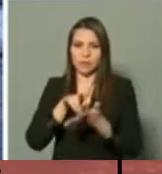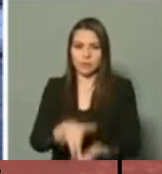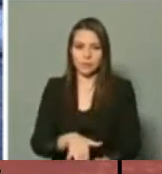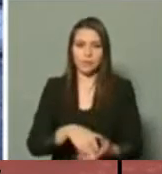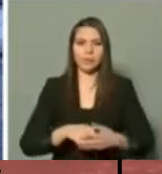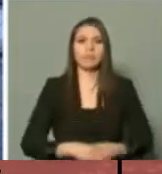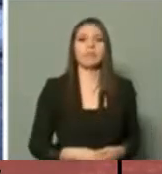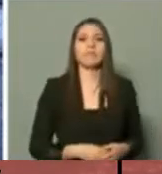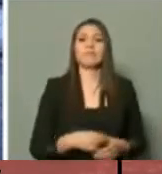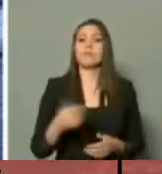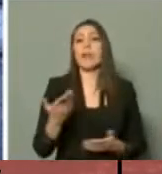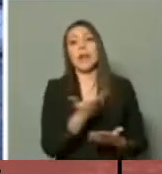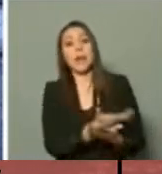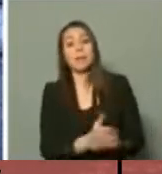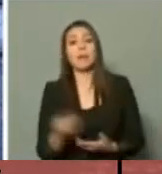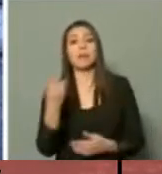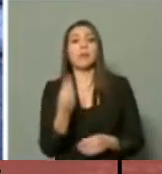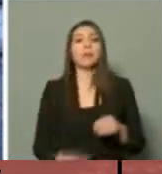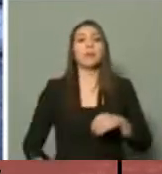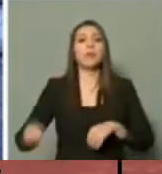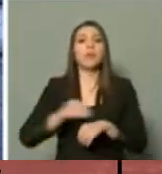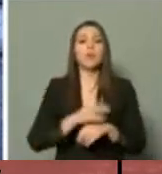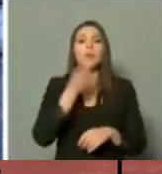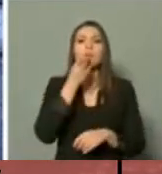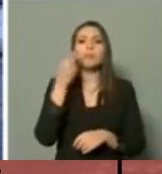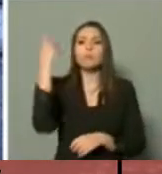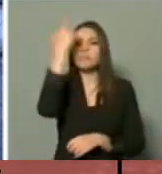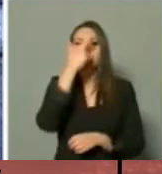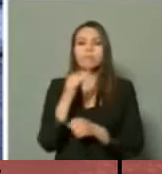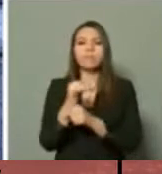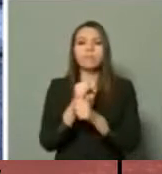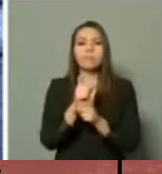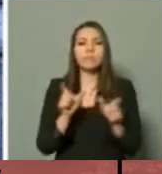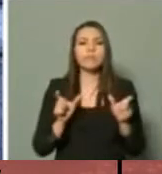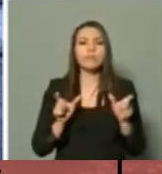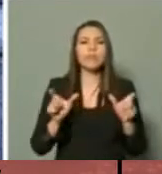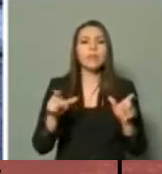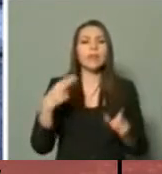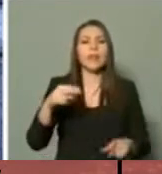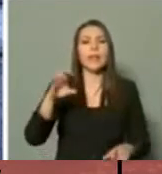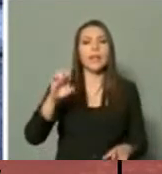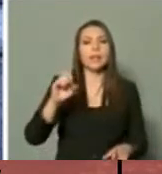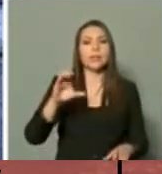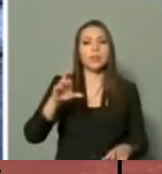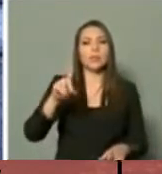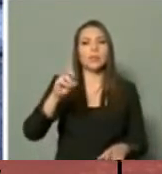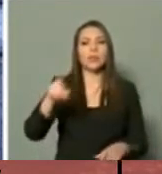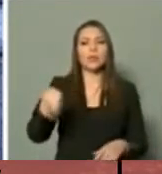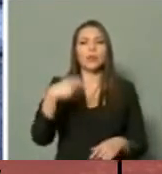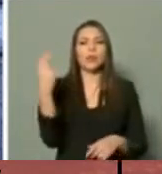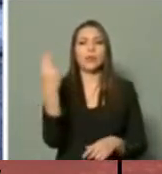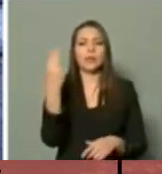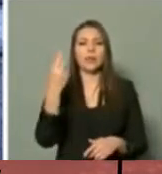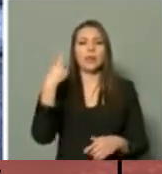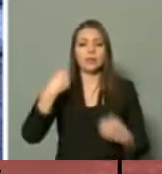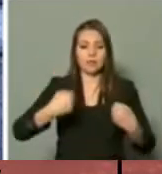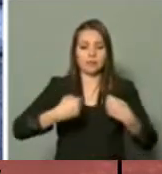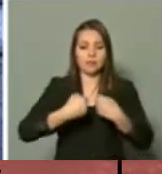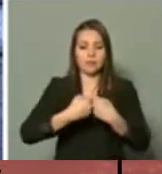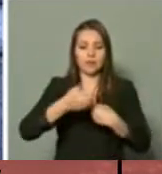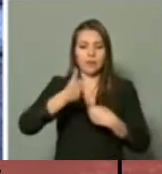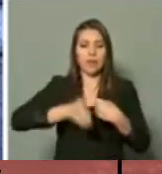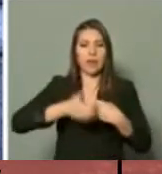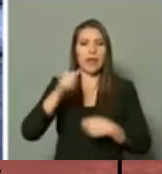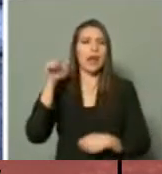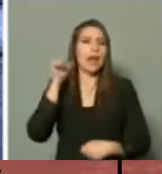necesitamos poner un operativo escudo. Este operativo escudo tiene que estar en la parte limítrofe de Azcapotzalco, la parte que tenemos con Tlanepantla